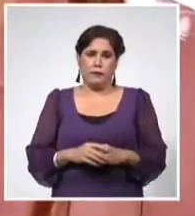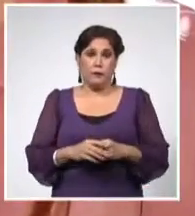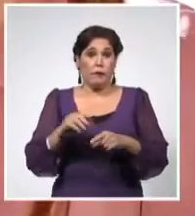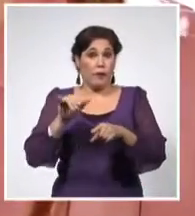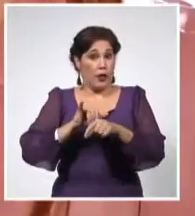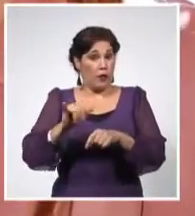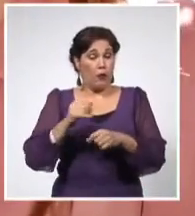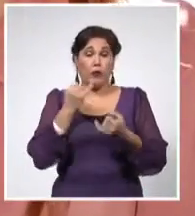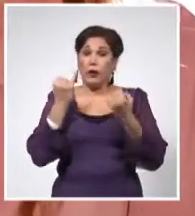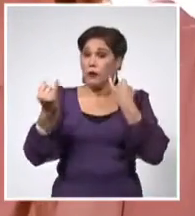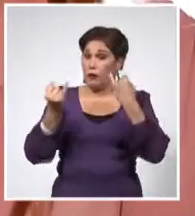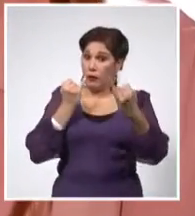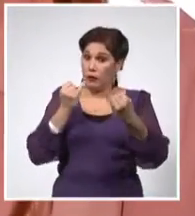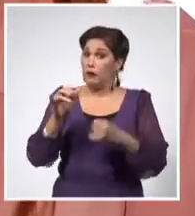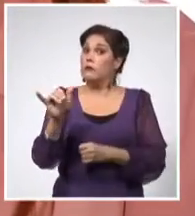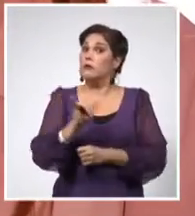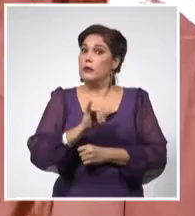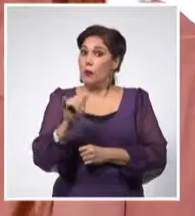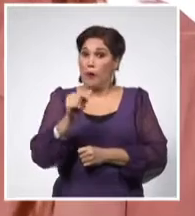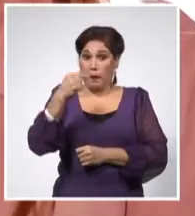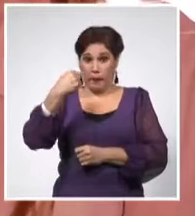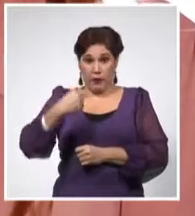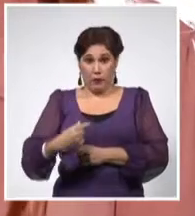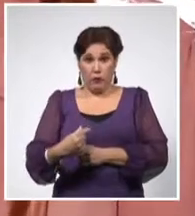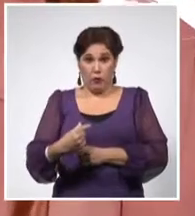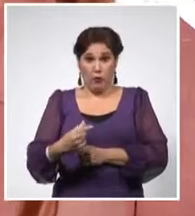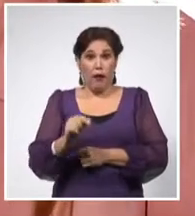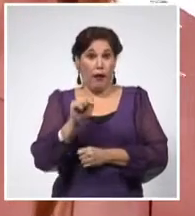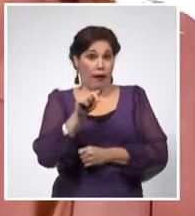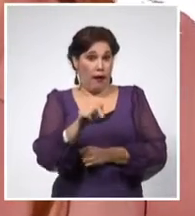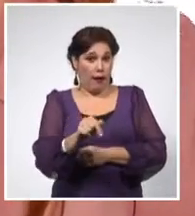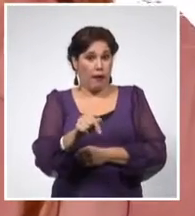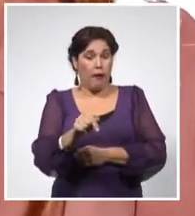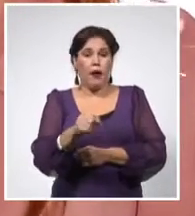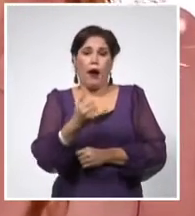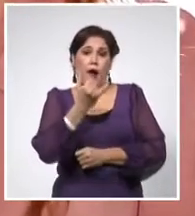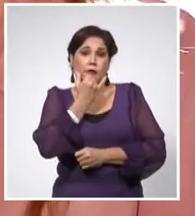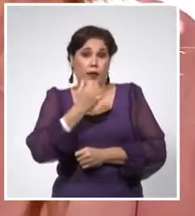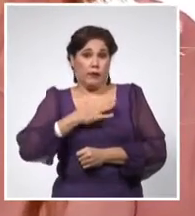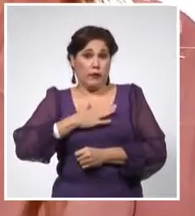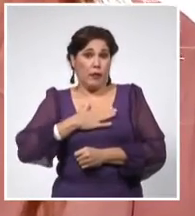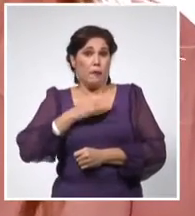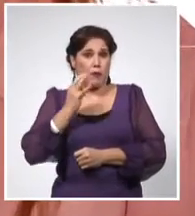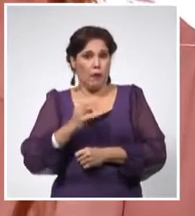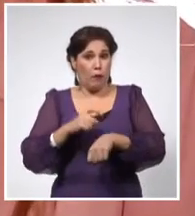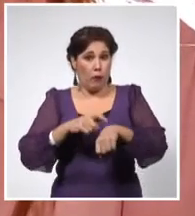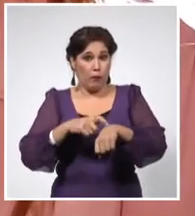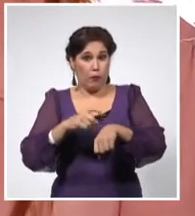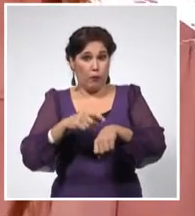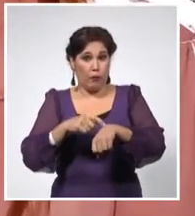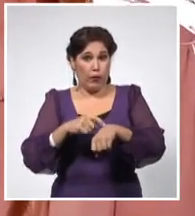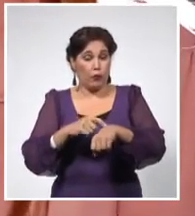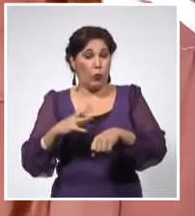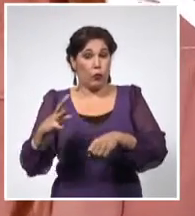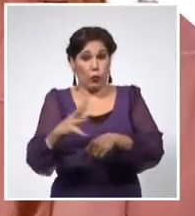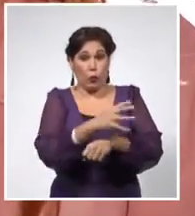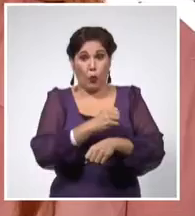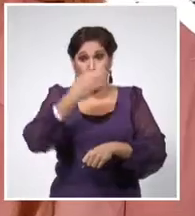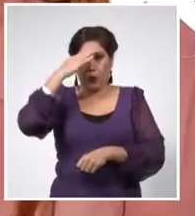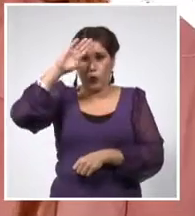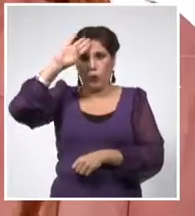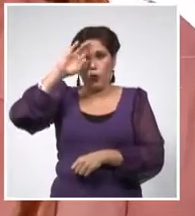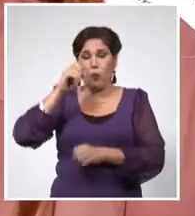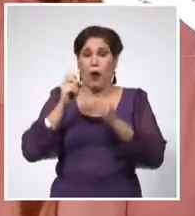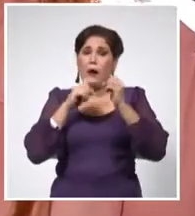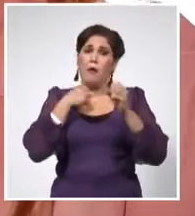es muy interesante el hecho de que las personas que tuvieron que ver, las afectadas al momento de las nacionalizaciones, muchas de ellas no están